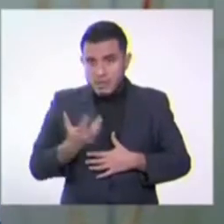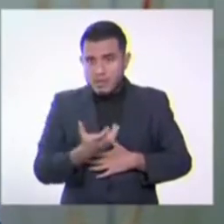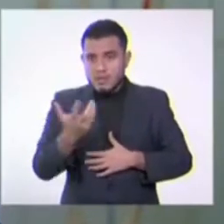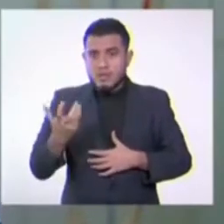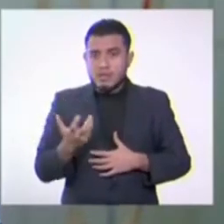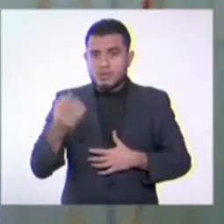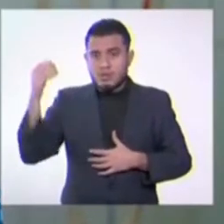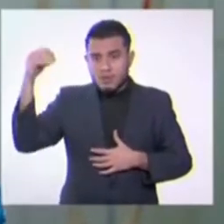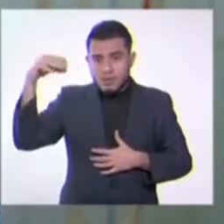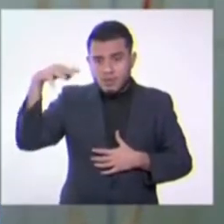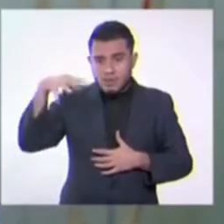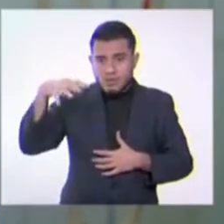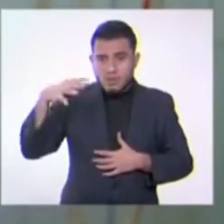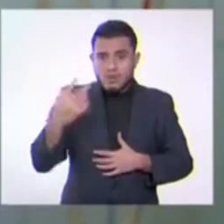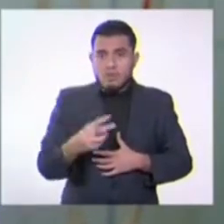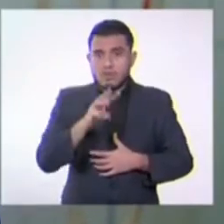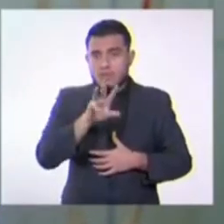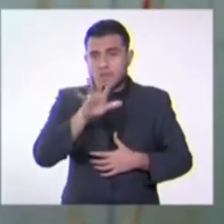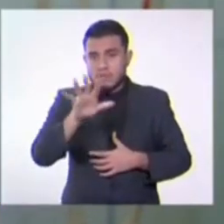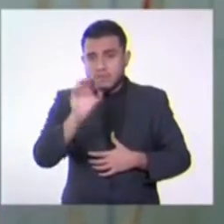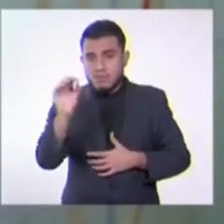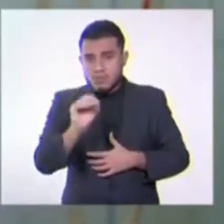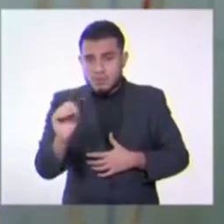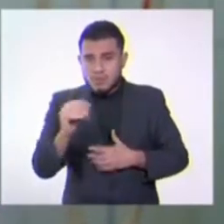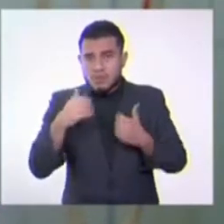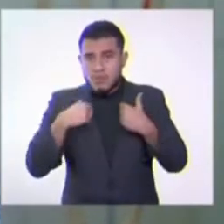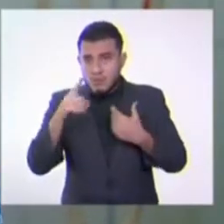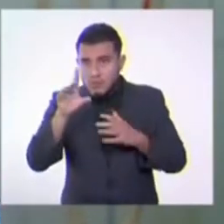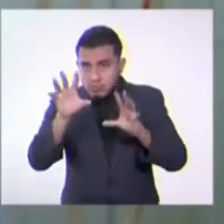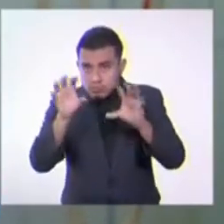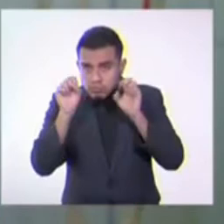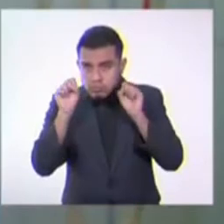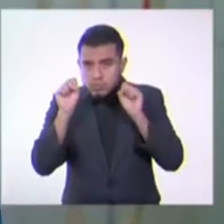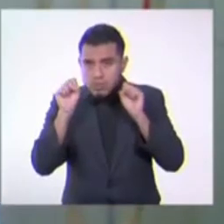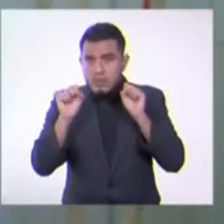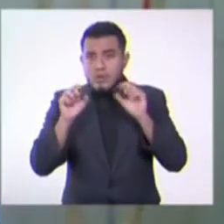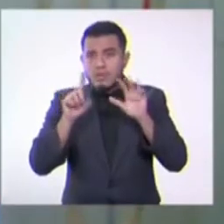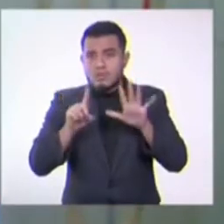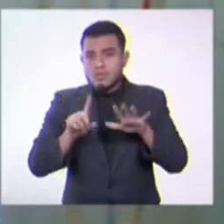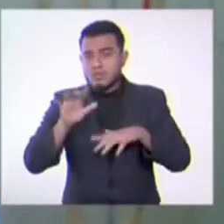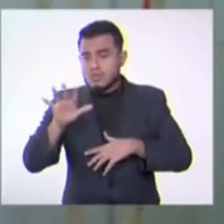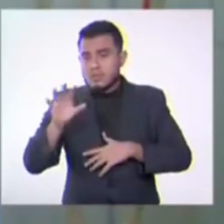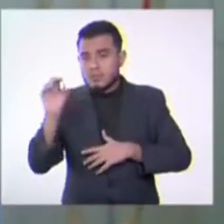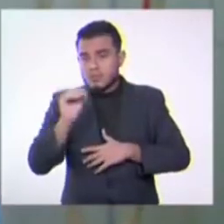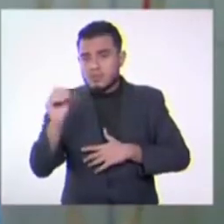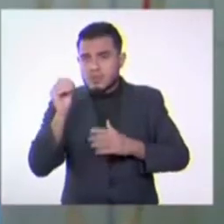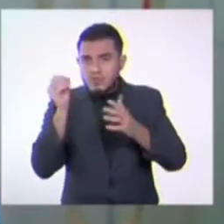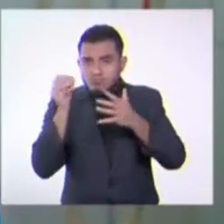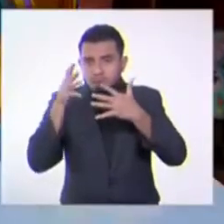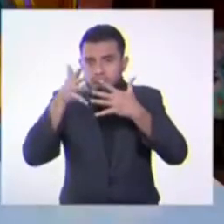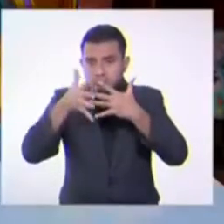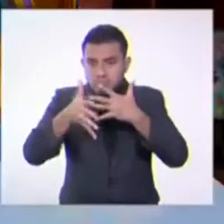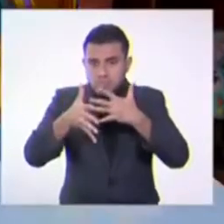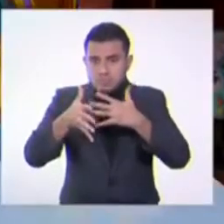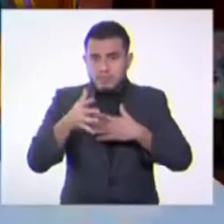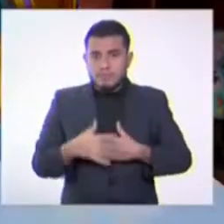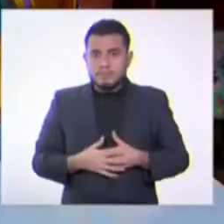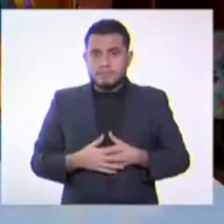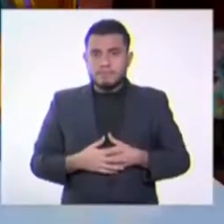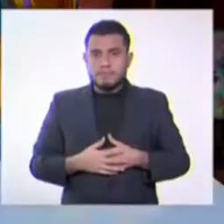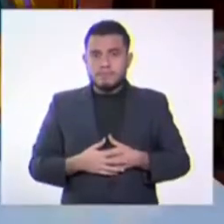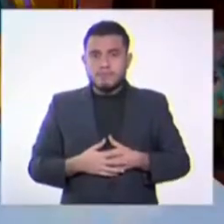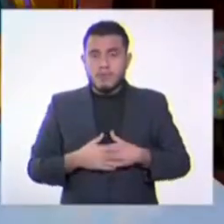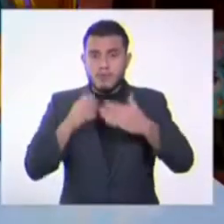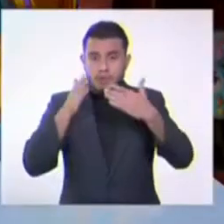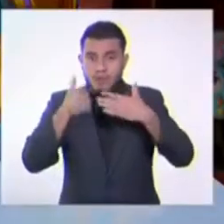luz que llega, un 35% debe de ser absorbida y un 65% debe de poder reflejarse. Esto se hace